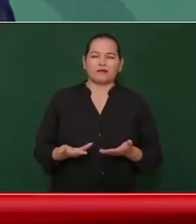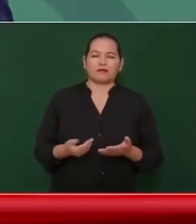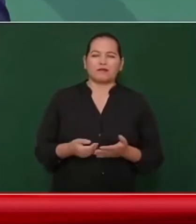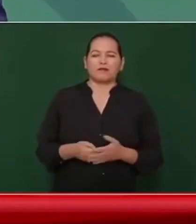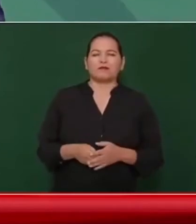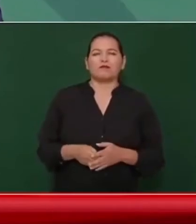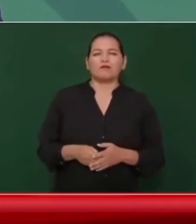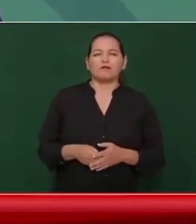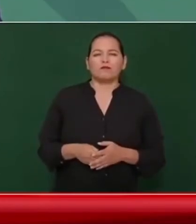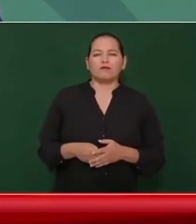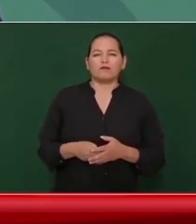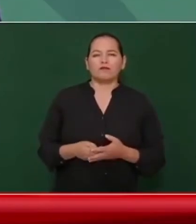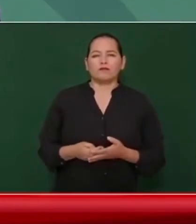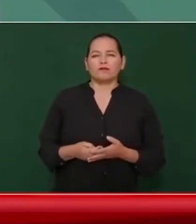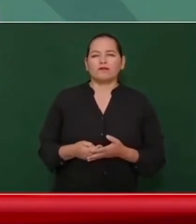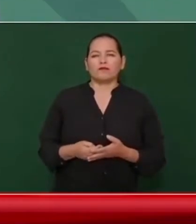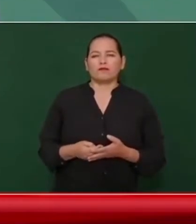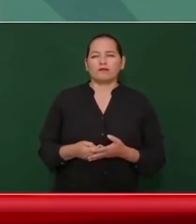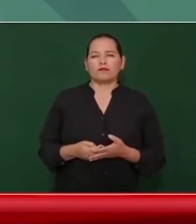recoger